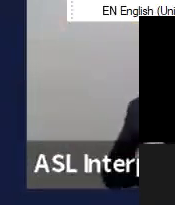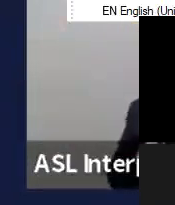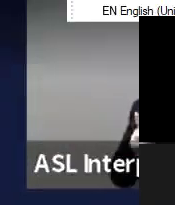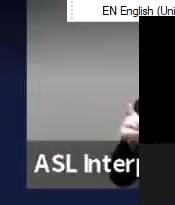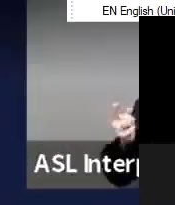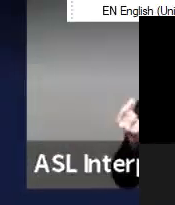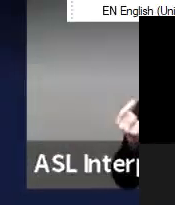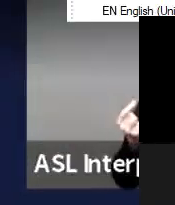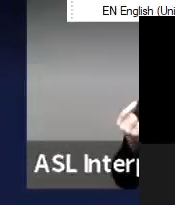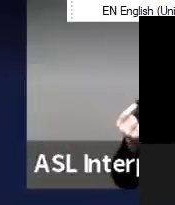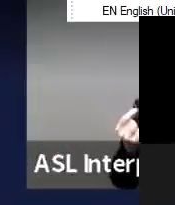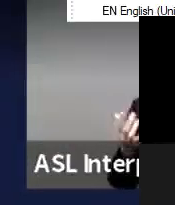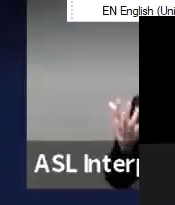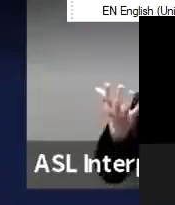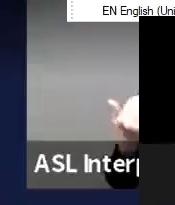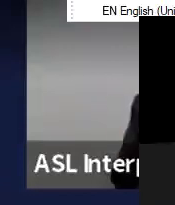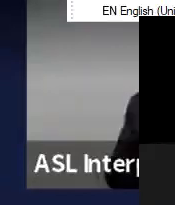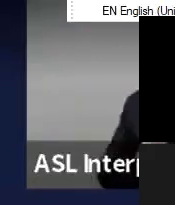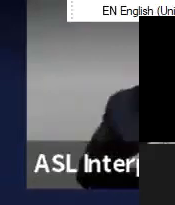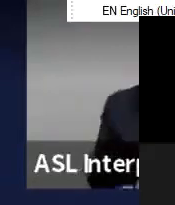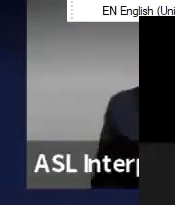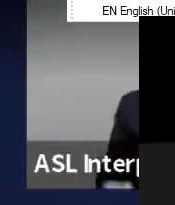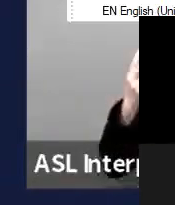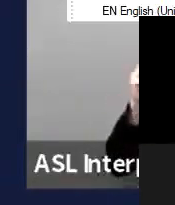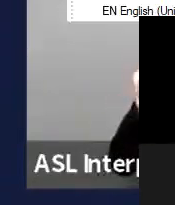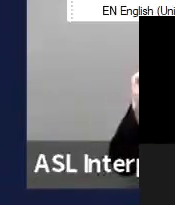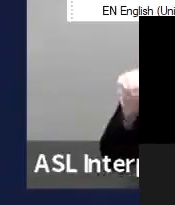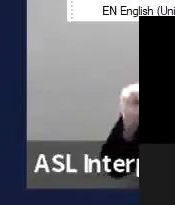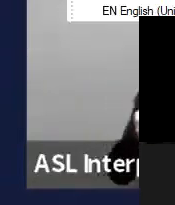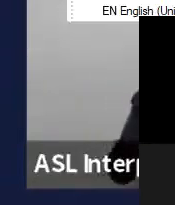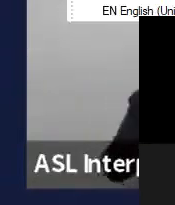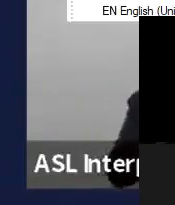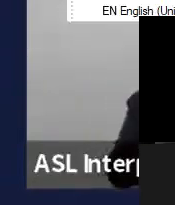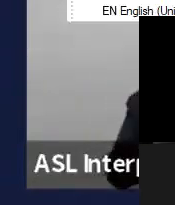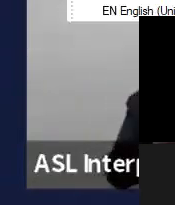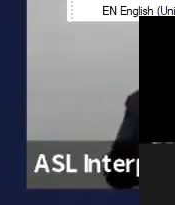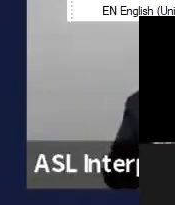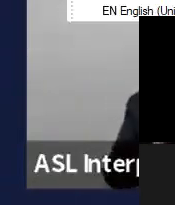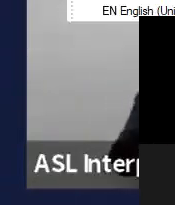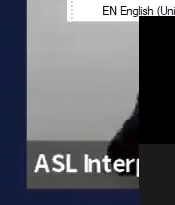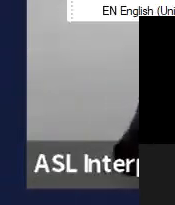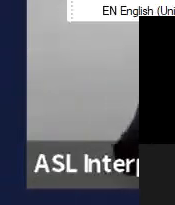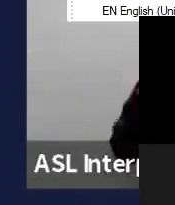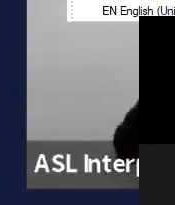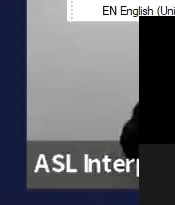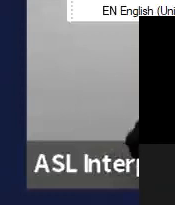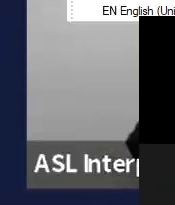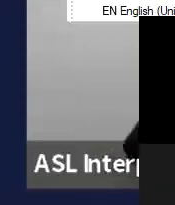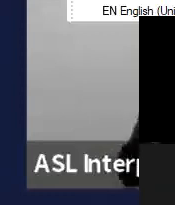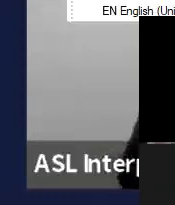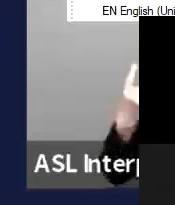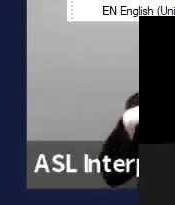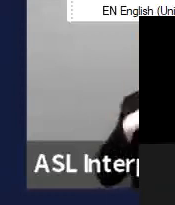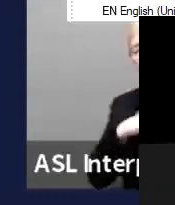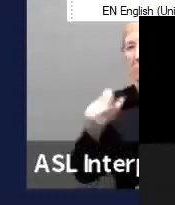casos en COVID en Nuevo México. ¿En qué herramientas tenemos a nuestra disposición el día de hoy? Una herramienta va a ser muy familiar